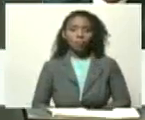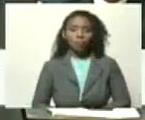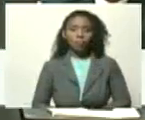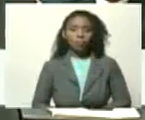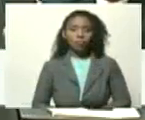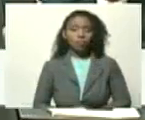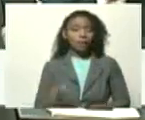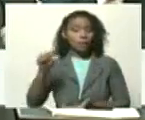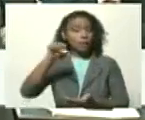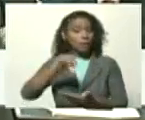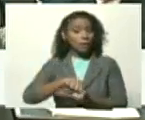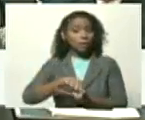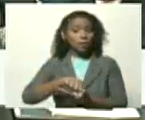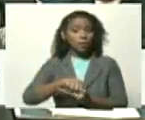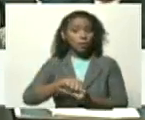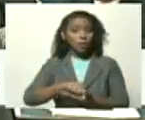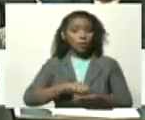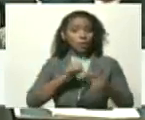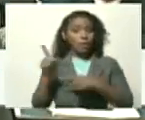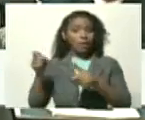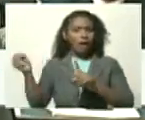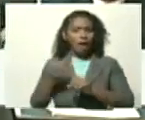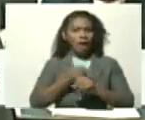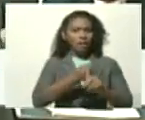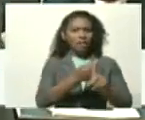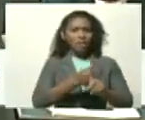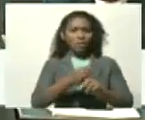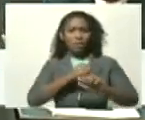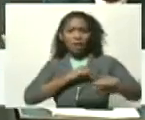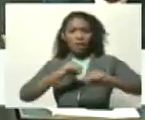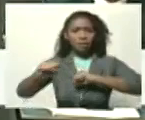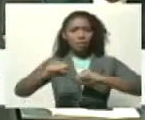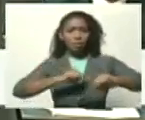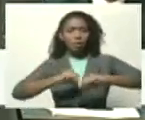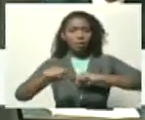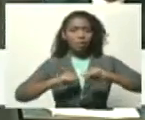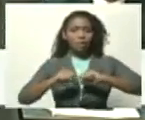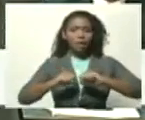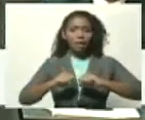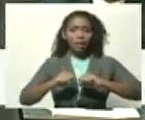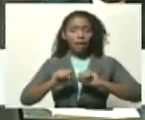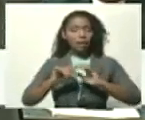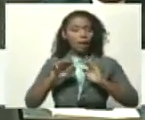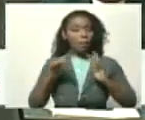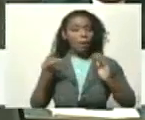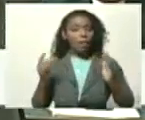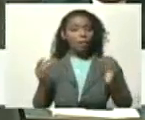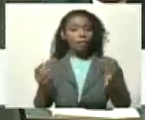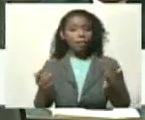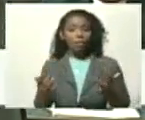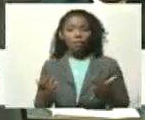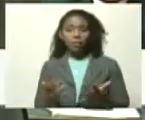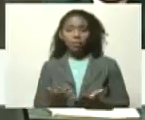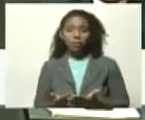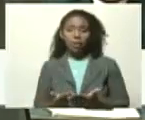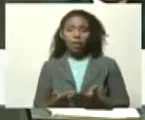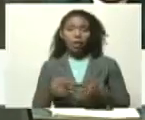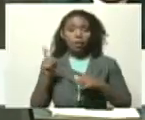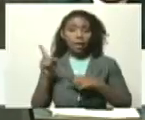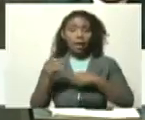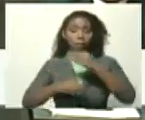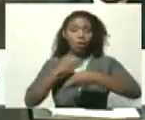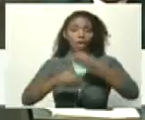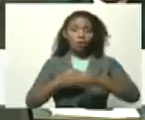en medio de esa agresión, de esas acciones y de la pandemia, que hayamos